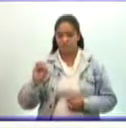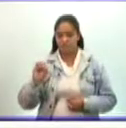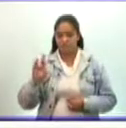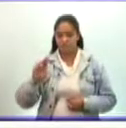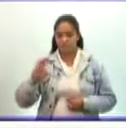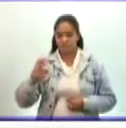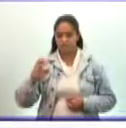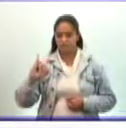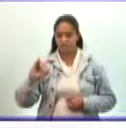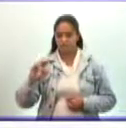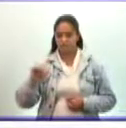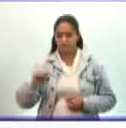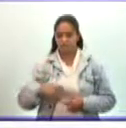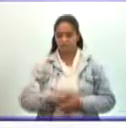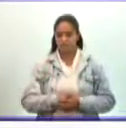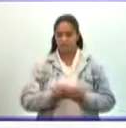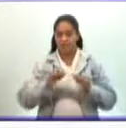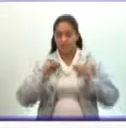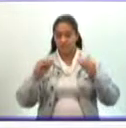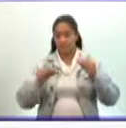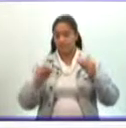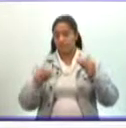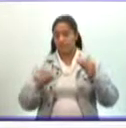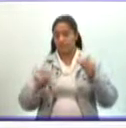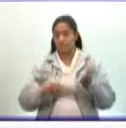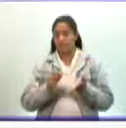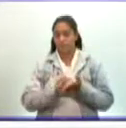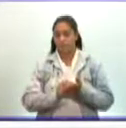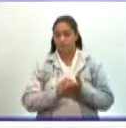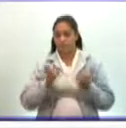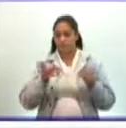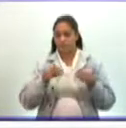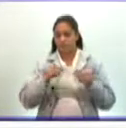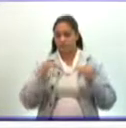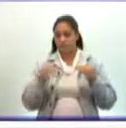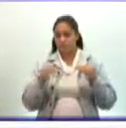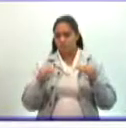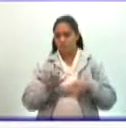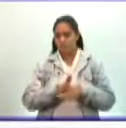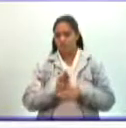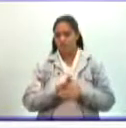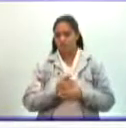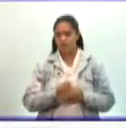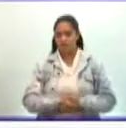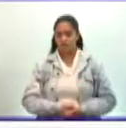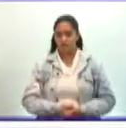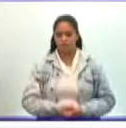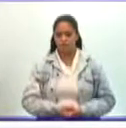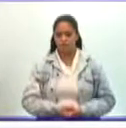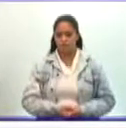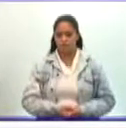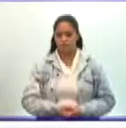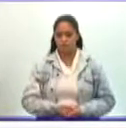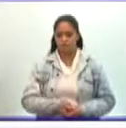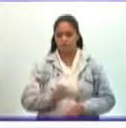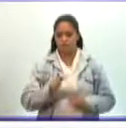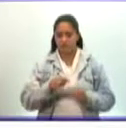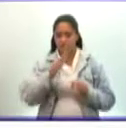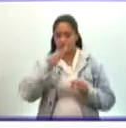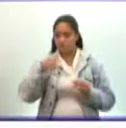despejas, efectúas los cálculos. Fíjense que en esta ocasión no